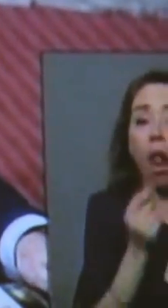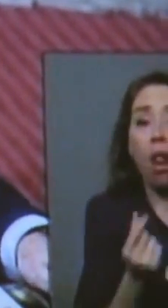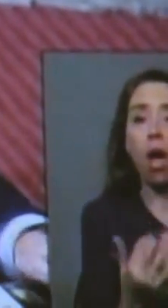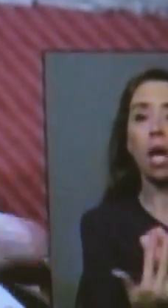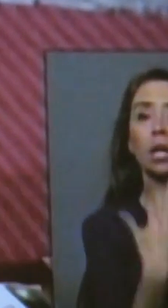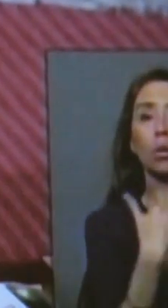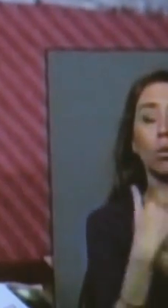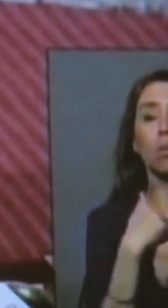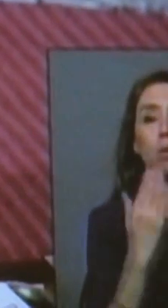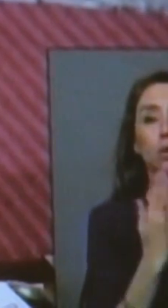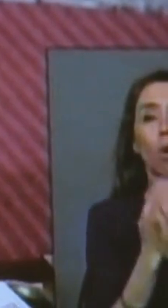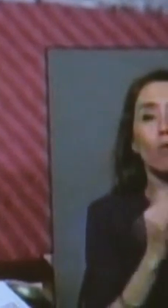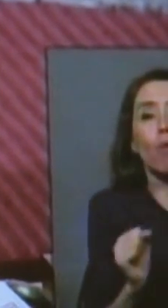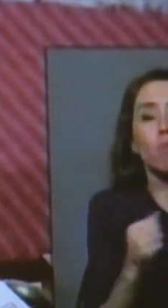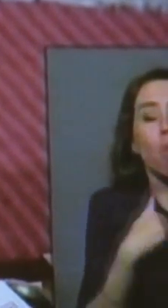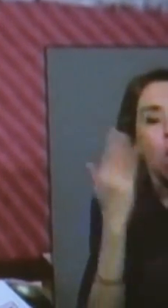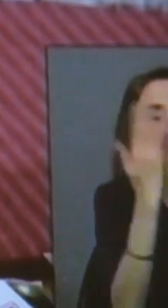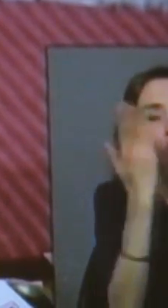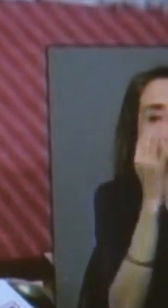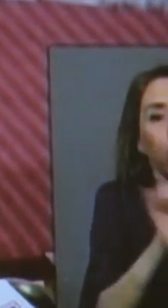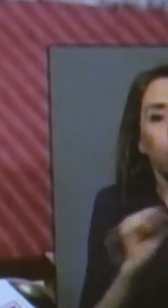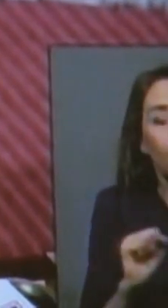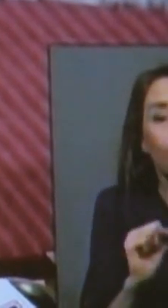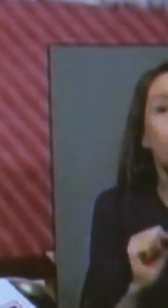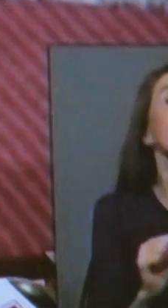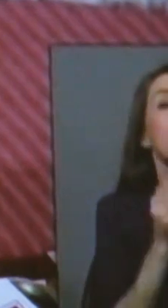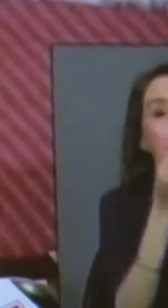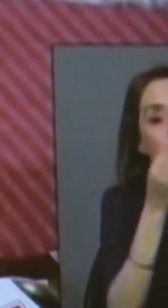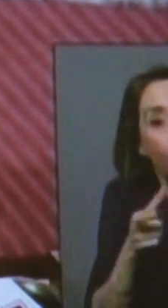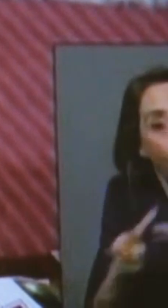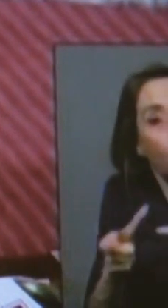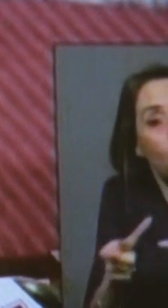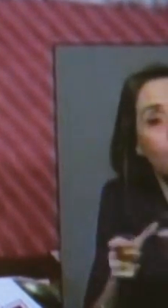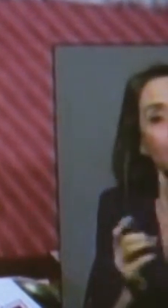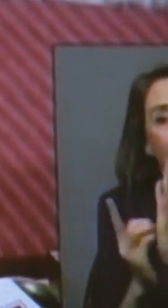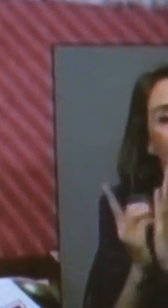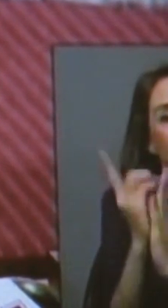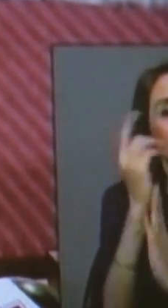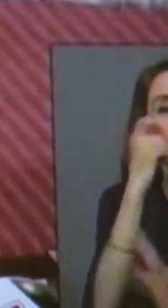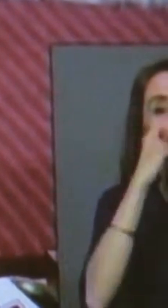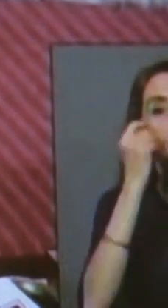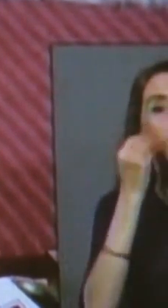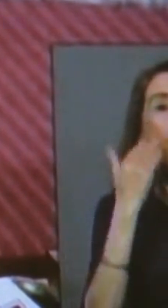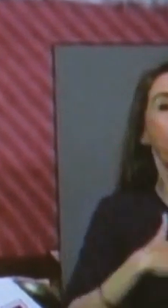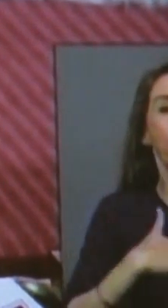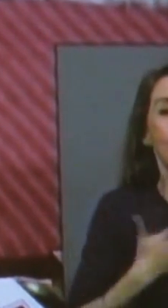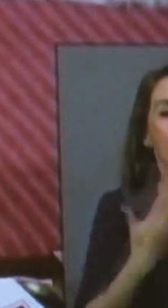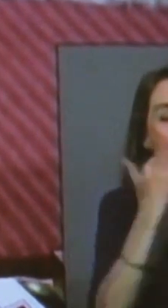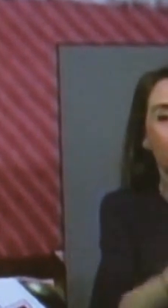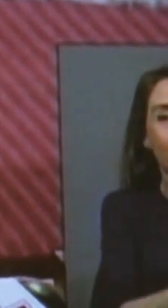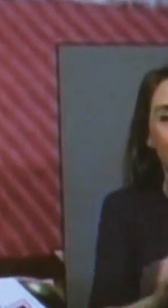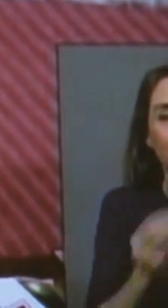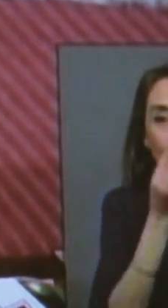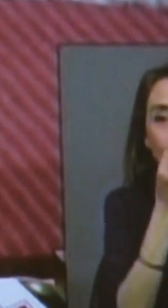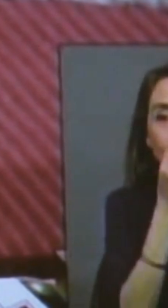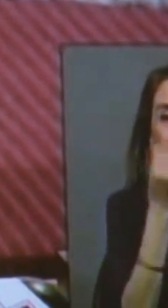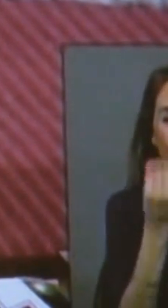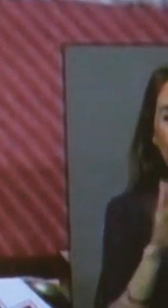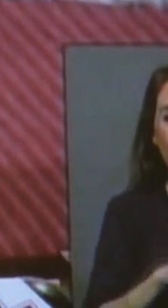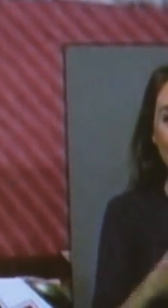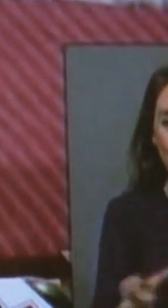de la obligación escolar y la promoción del desarrollo humano de nuestros niños, teniendo en consideración que una mejor